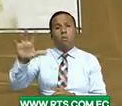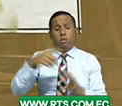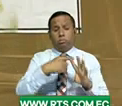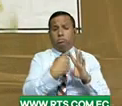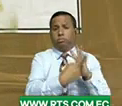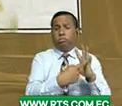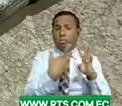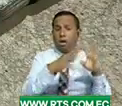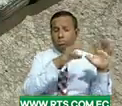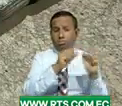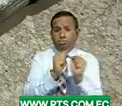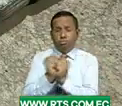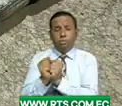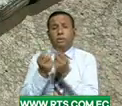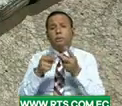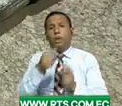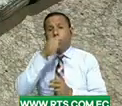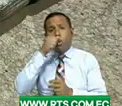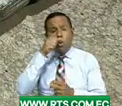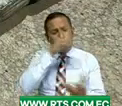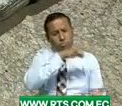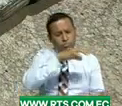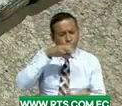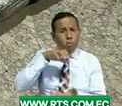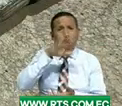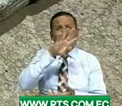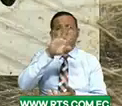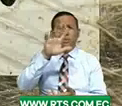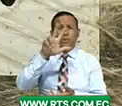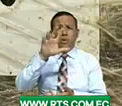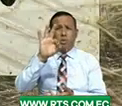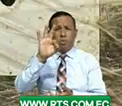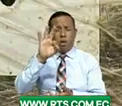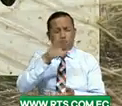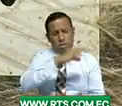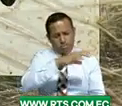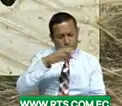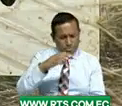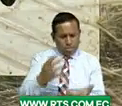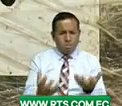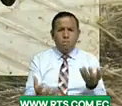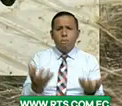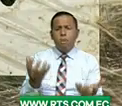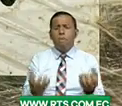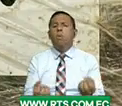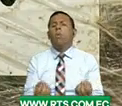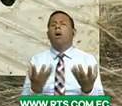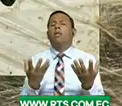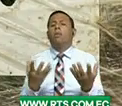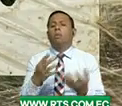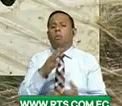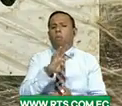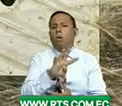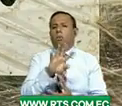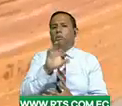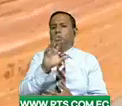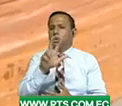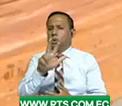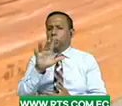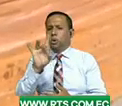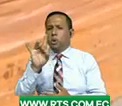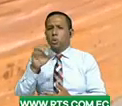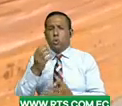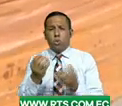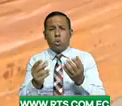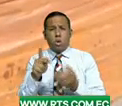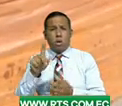de 439 paquetes de alcaloide. El peso neto del clorhidrato de cocaína fue de 438